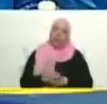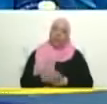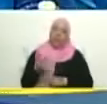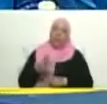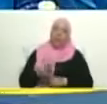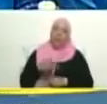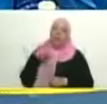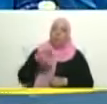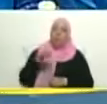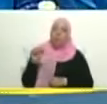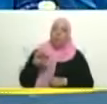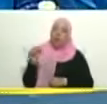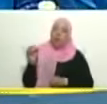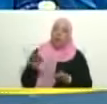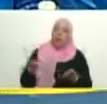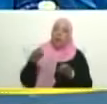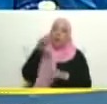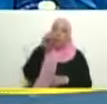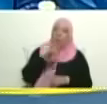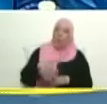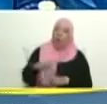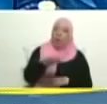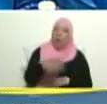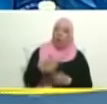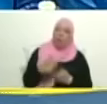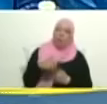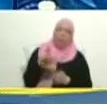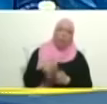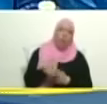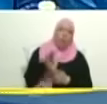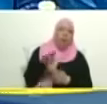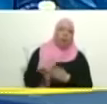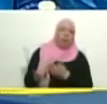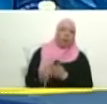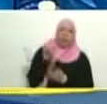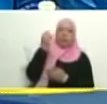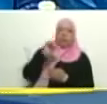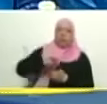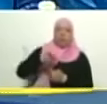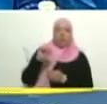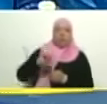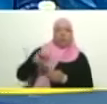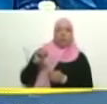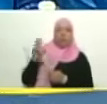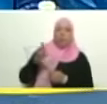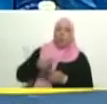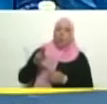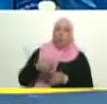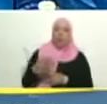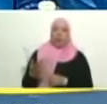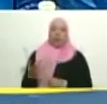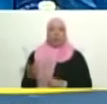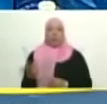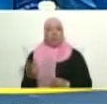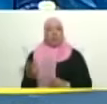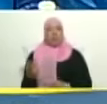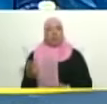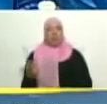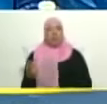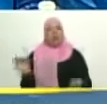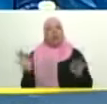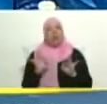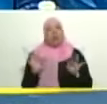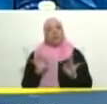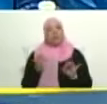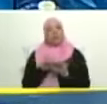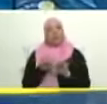Nunca un policía puede dañar al pueblo. Nunca, nunca, compañero, nunca. Ni dejen que nadie